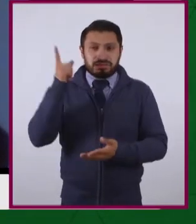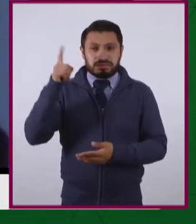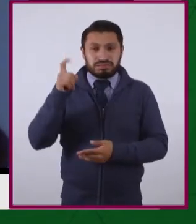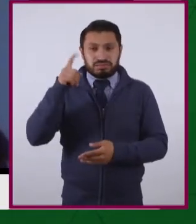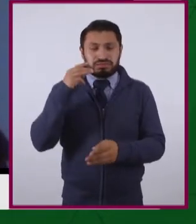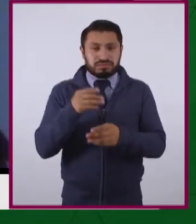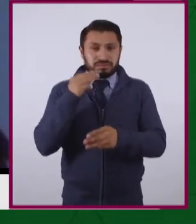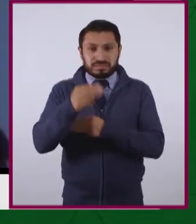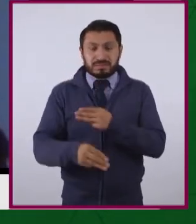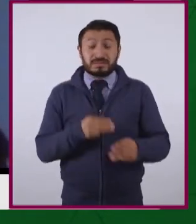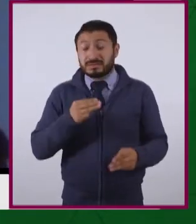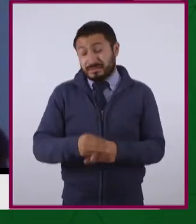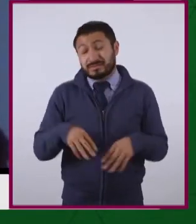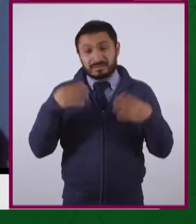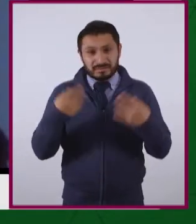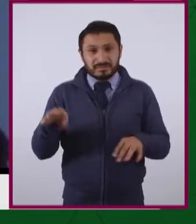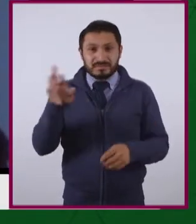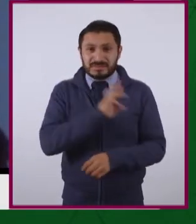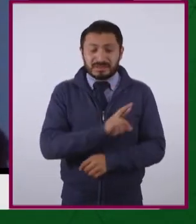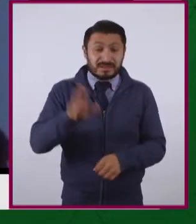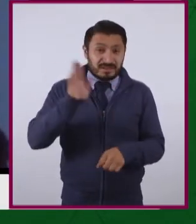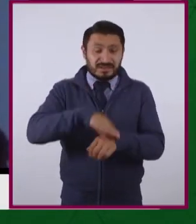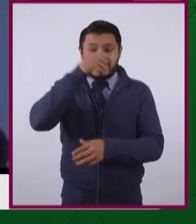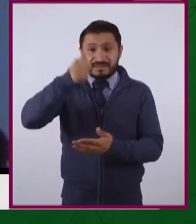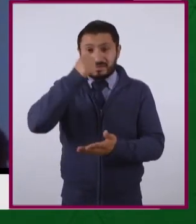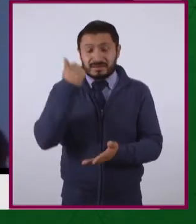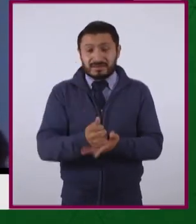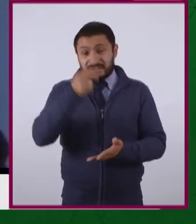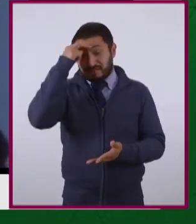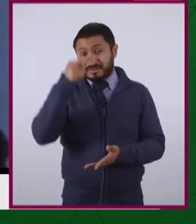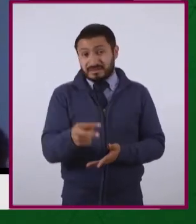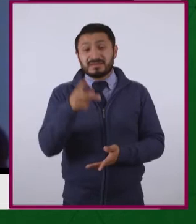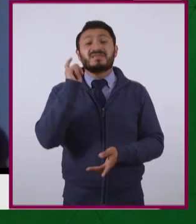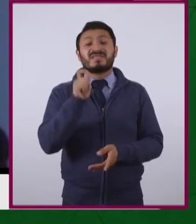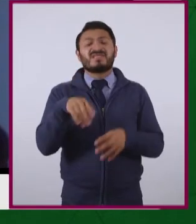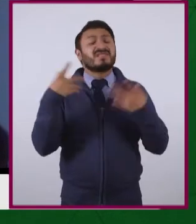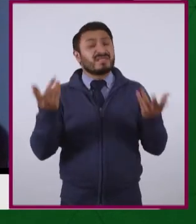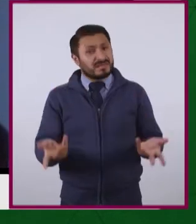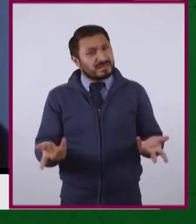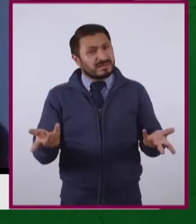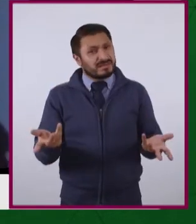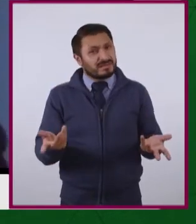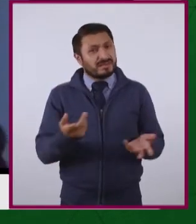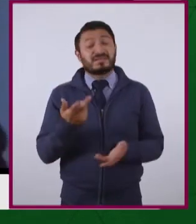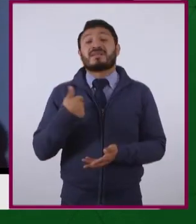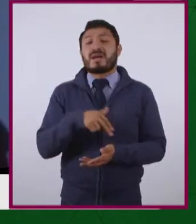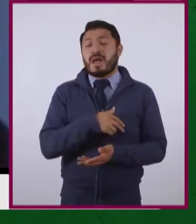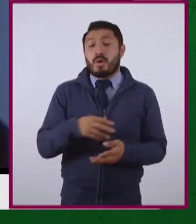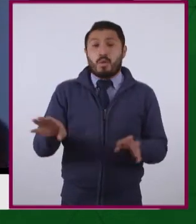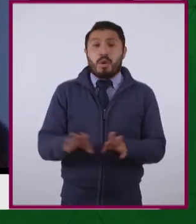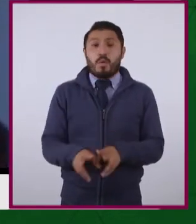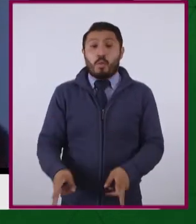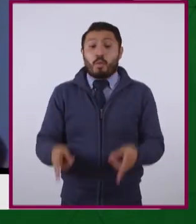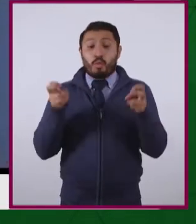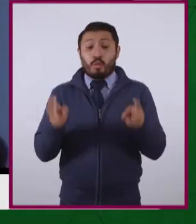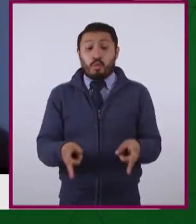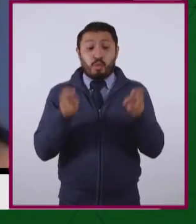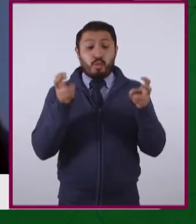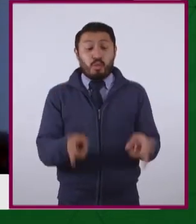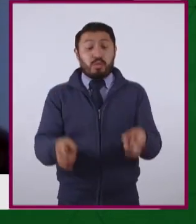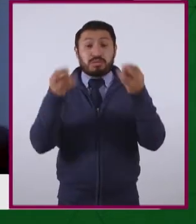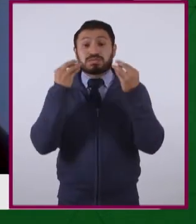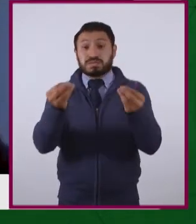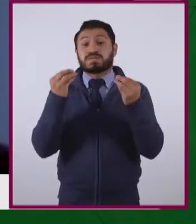el mundo, diría yo, y particularmente en la Ciudad de México, es que estamos sobreexplotando nuestras fuentes.